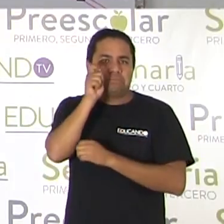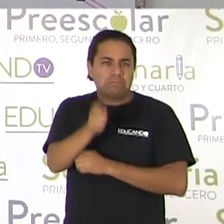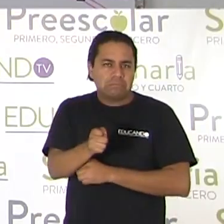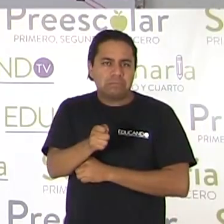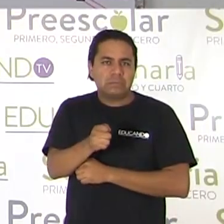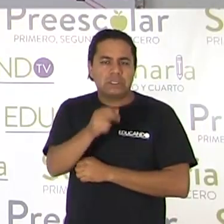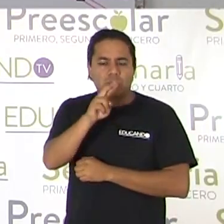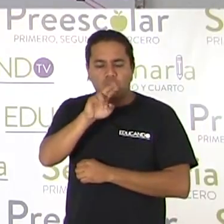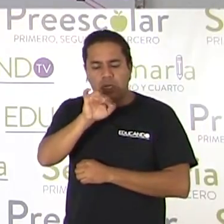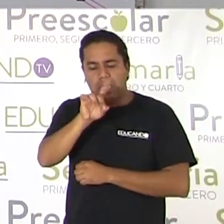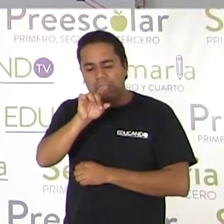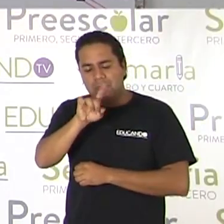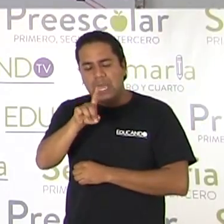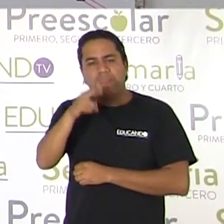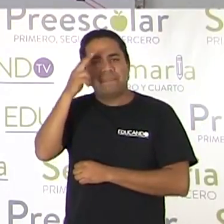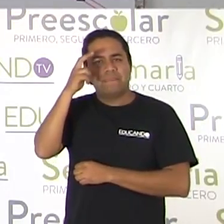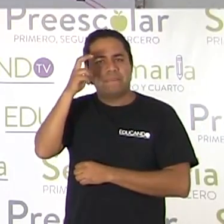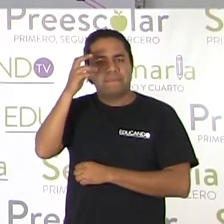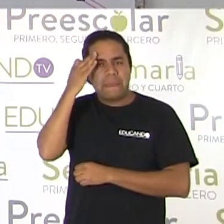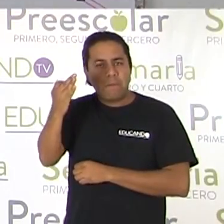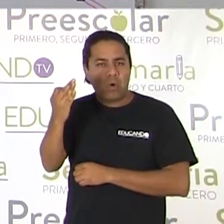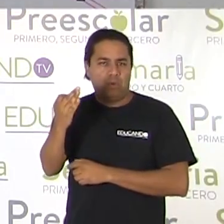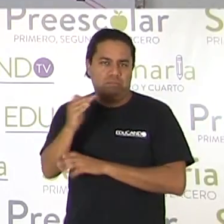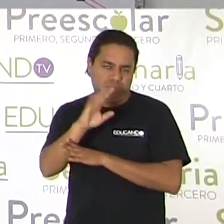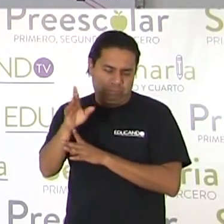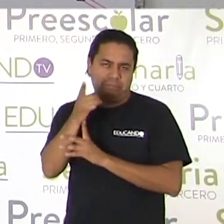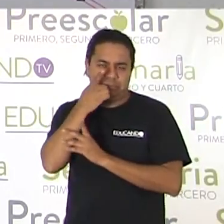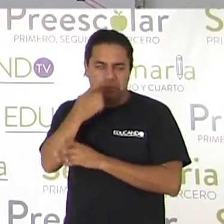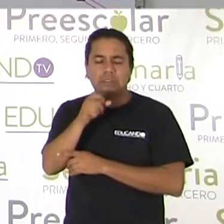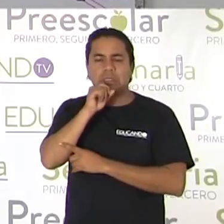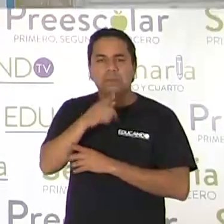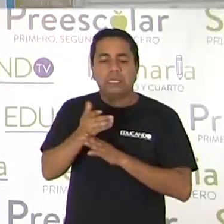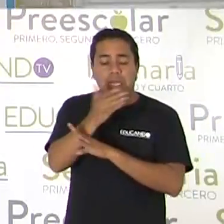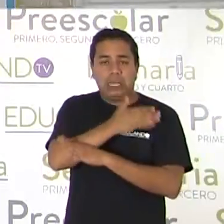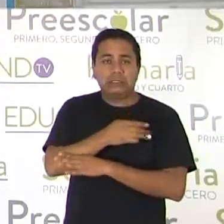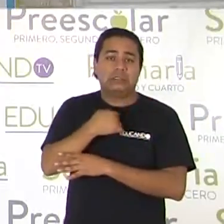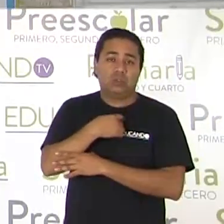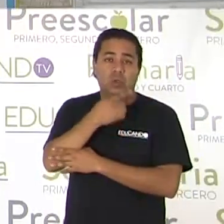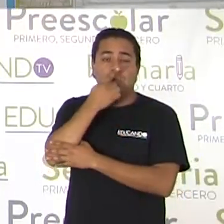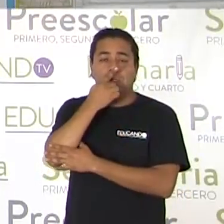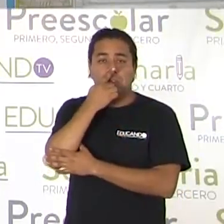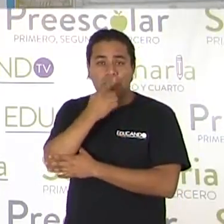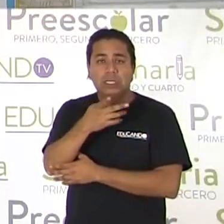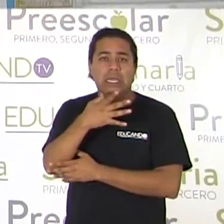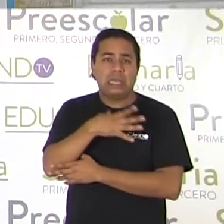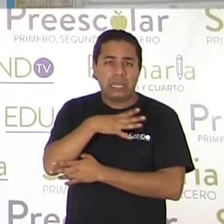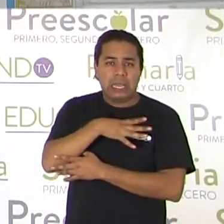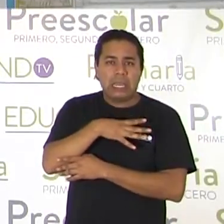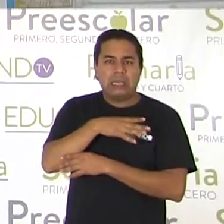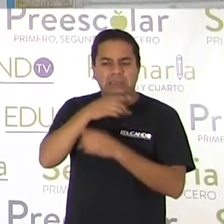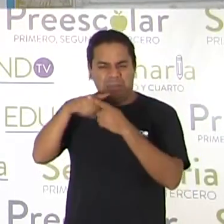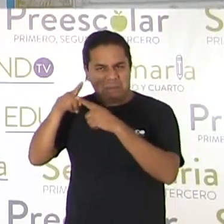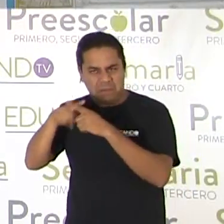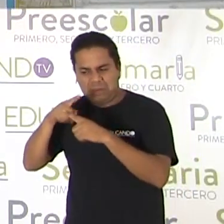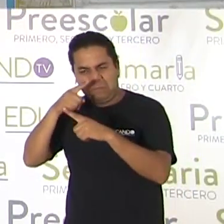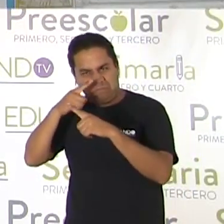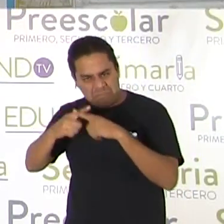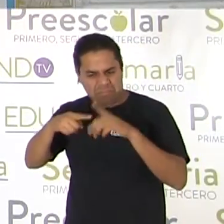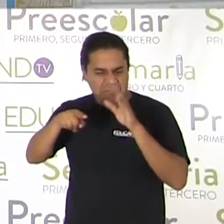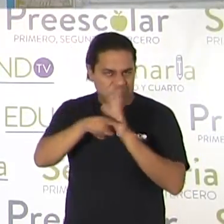esa unidad de tiempo, y que también estuvimos viendo que hay hay sus submúltiplos, que en este caso